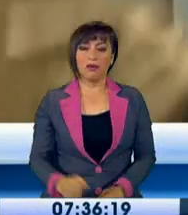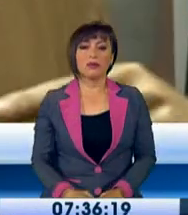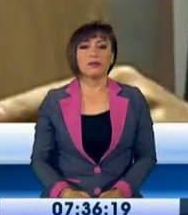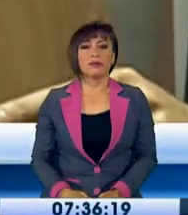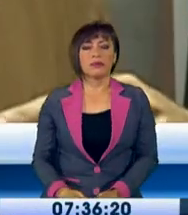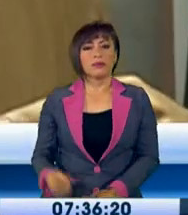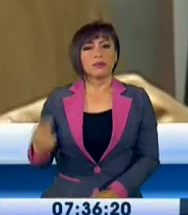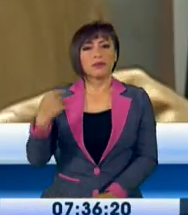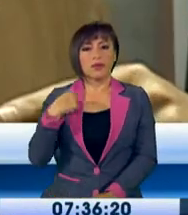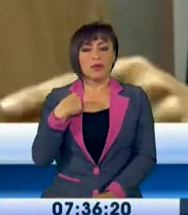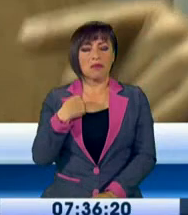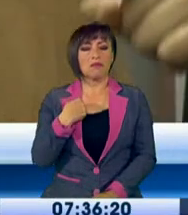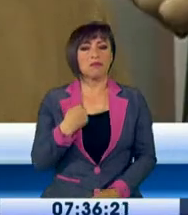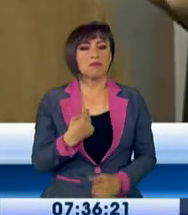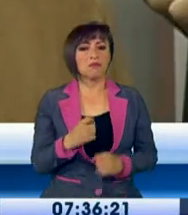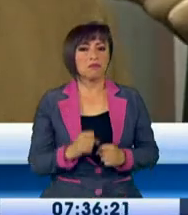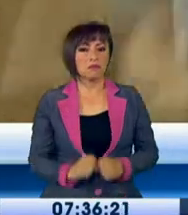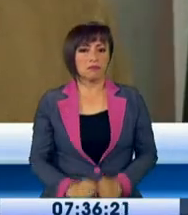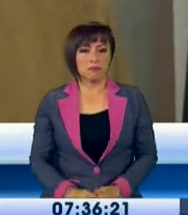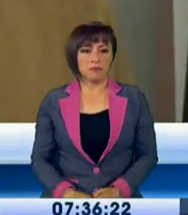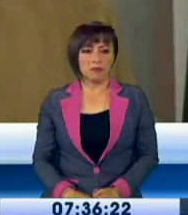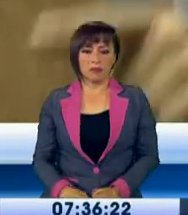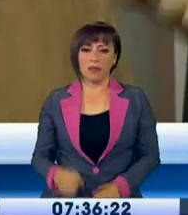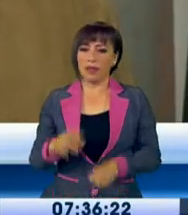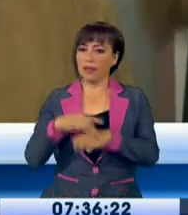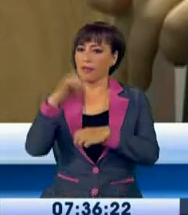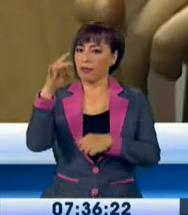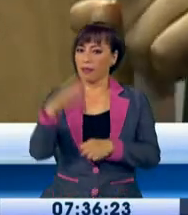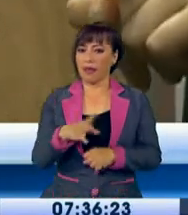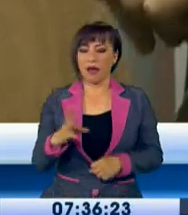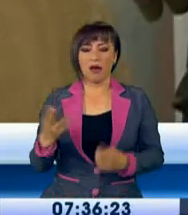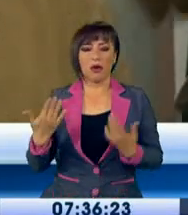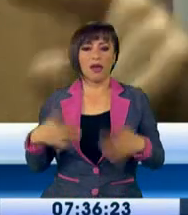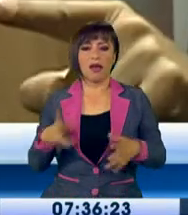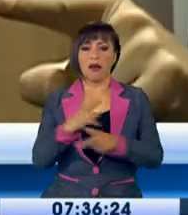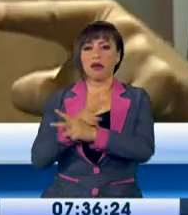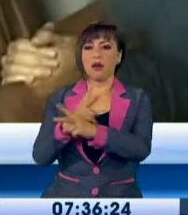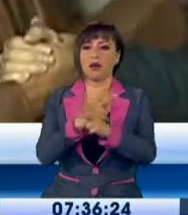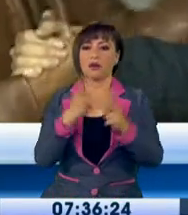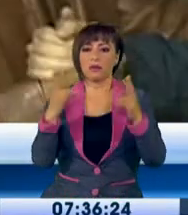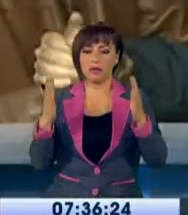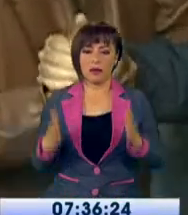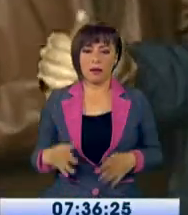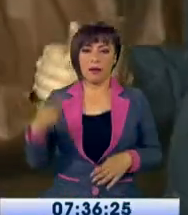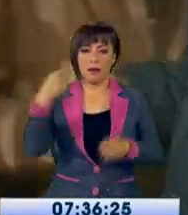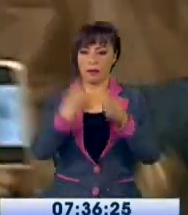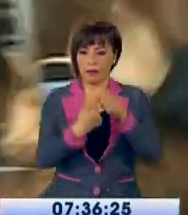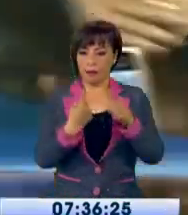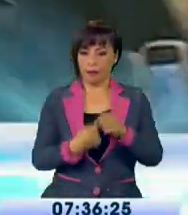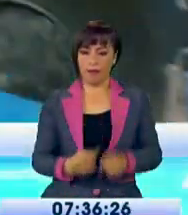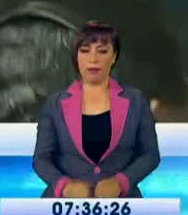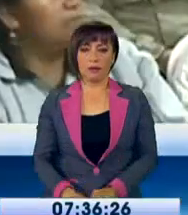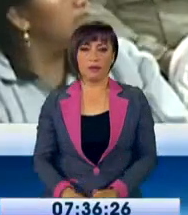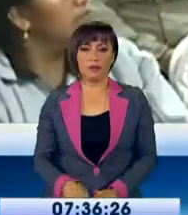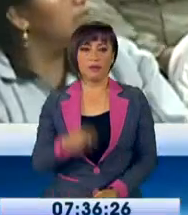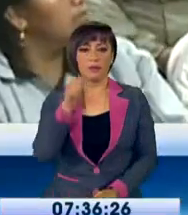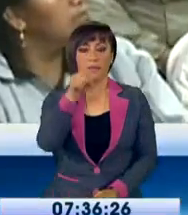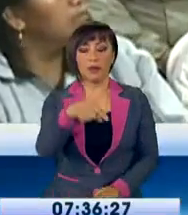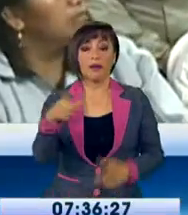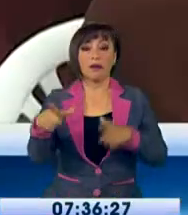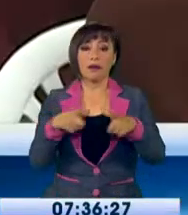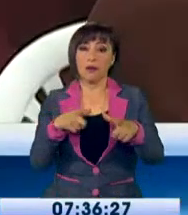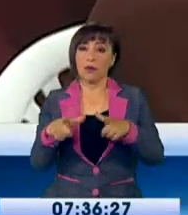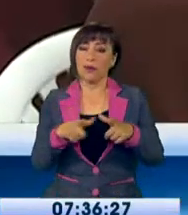y a decirles que dejo la concejalía de Quito. Aquí, en la sede de Vive, un ambiente